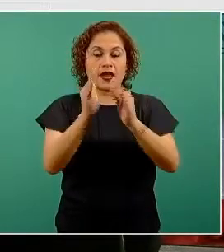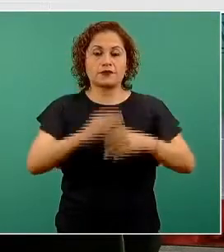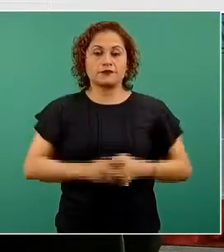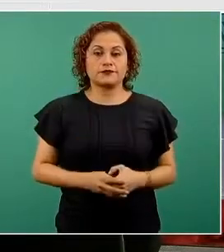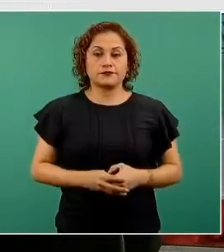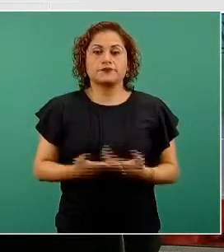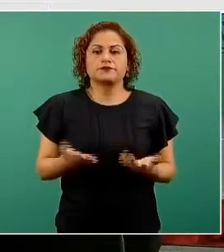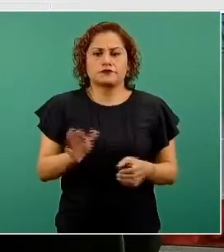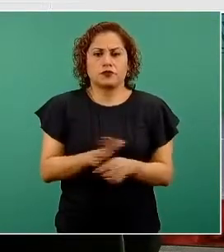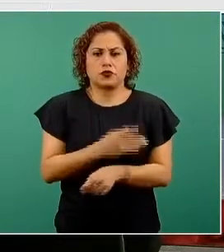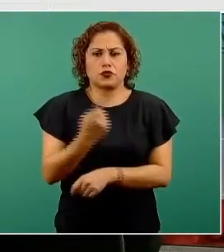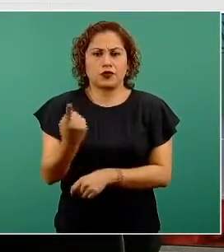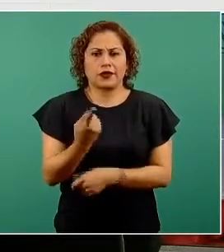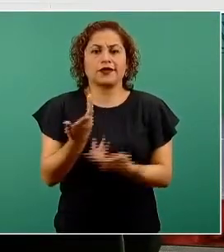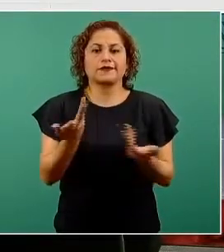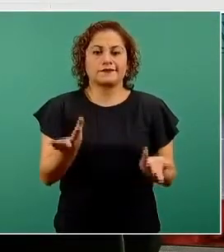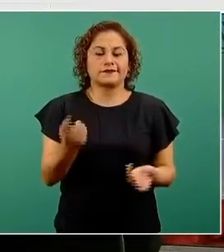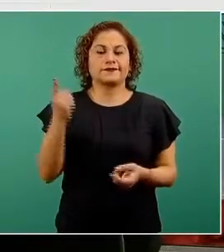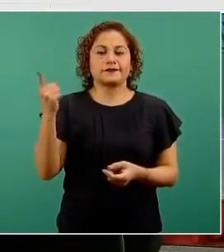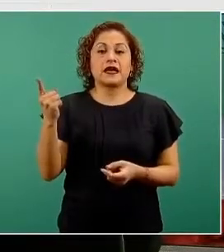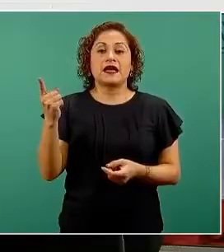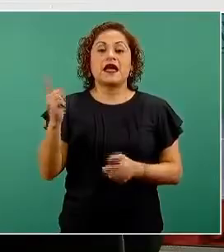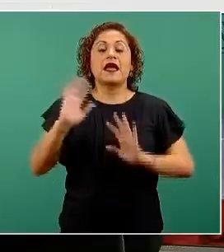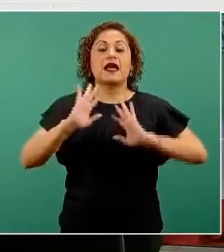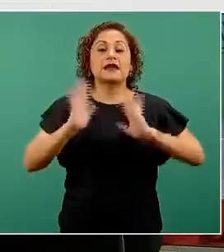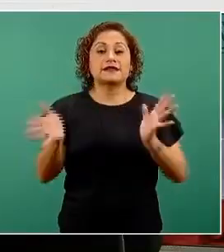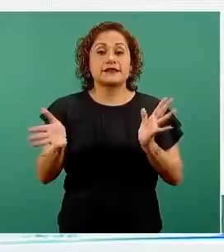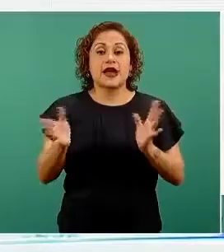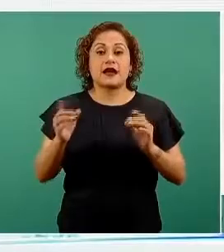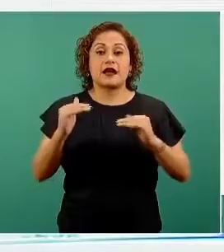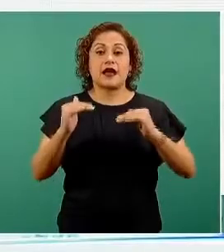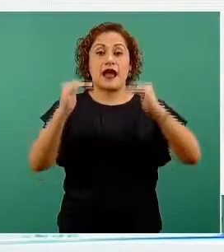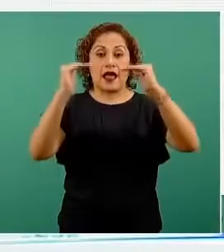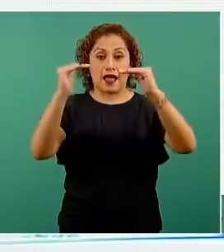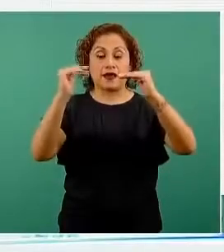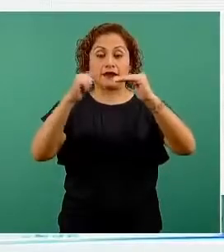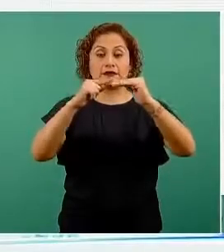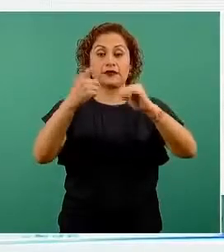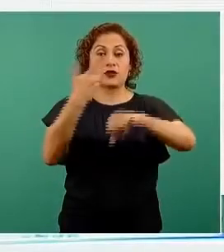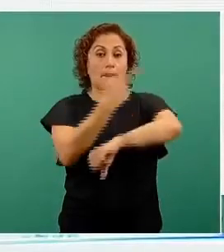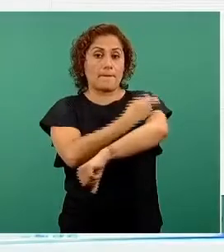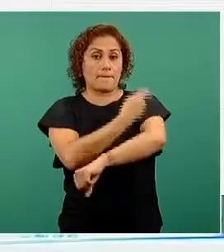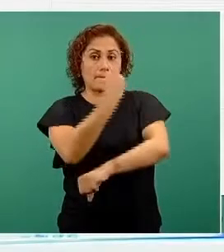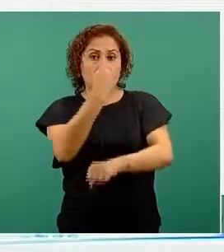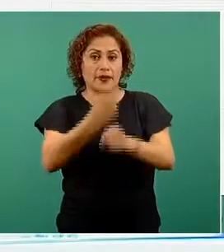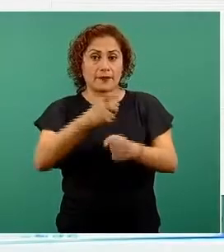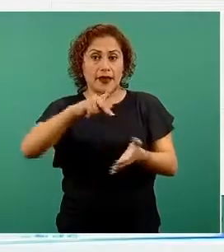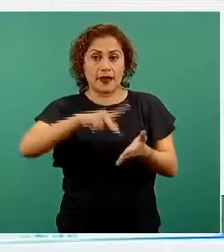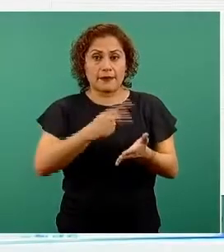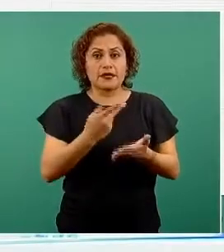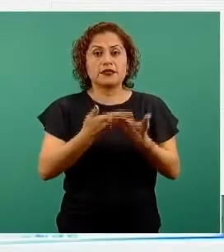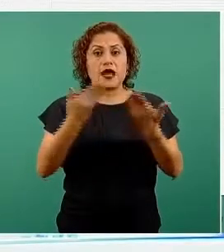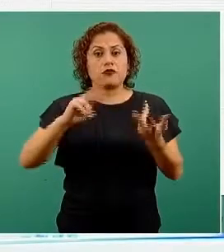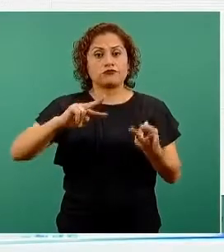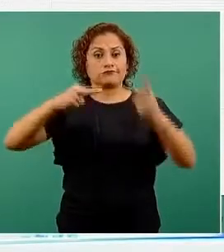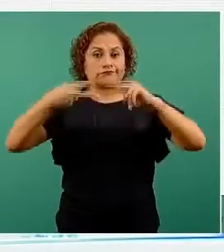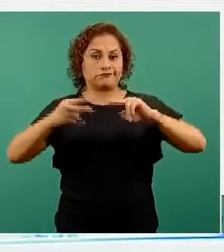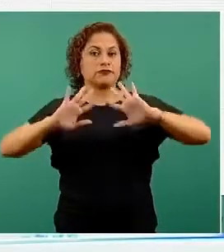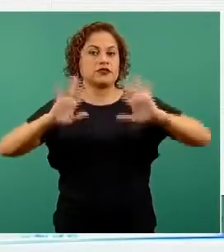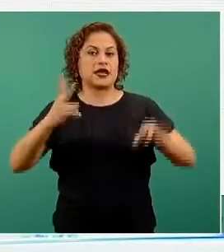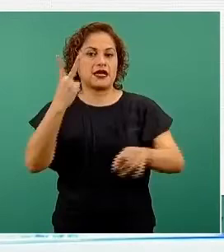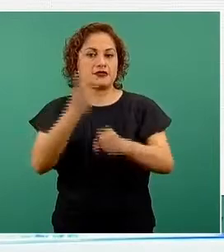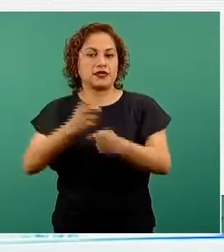Ya casi todos los que estaban aquí han pasado a segunda dosis. Entonces tomen en cuenta también esas variaciones. Y aquí tenemos en las personas adultas